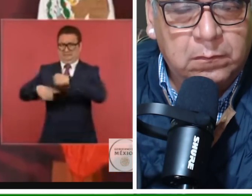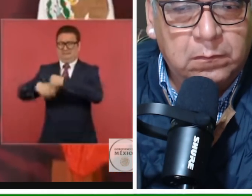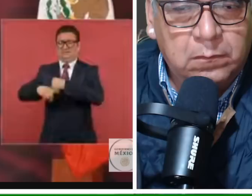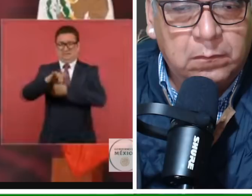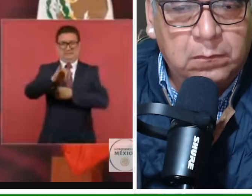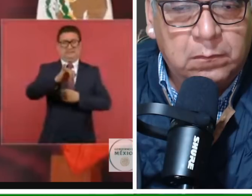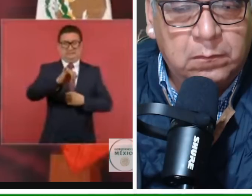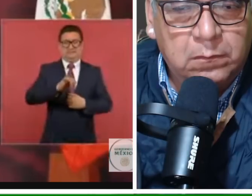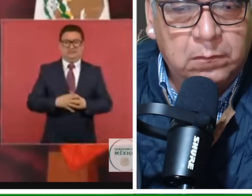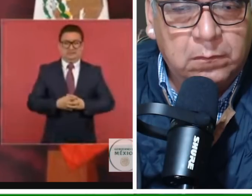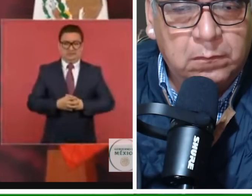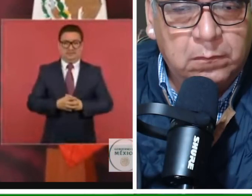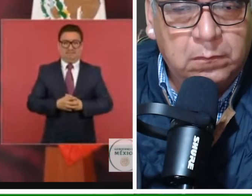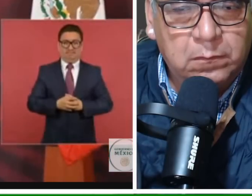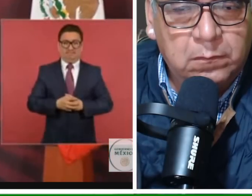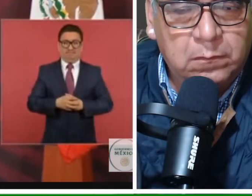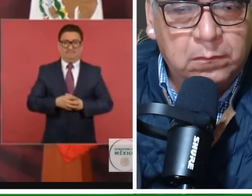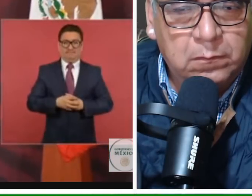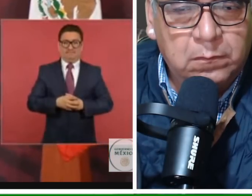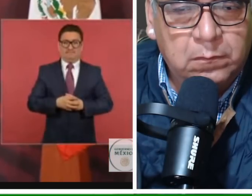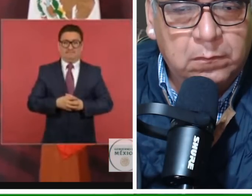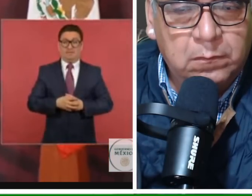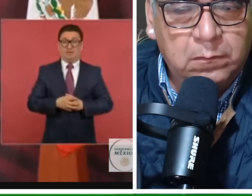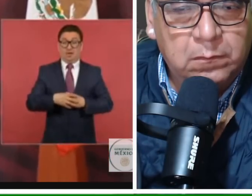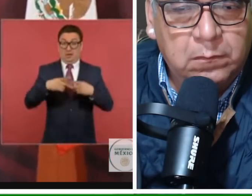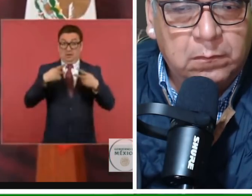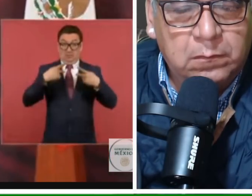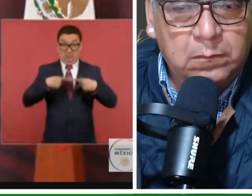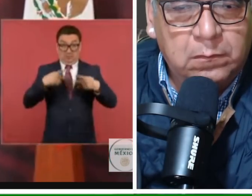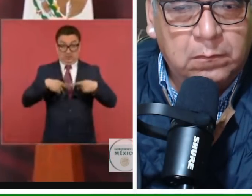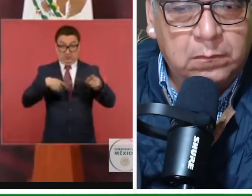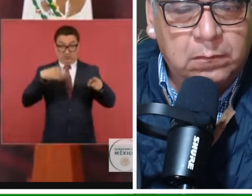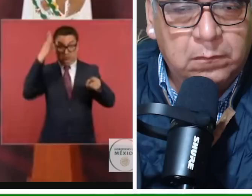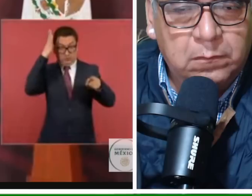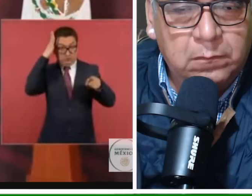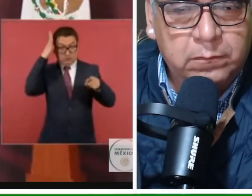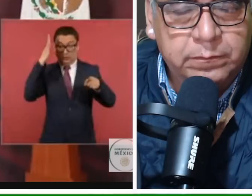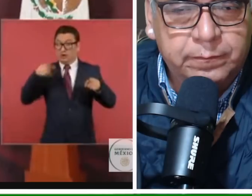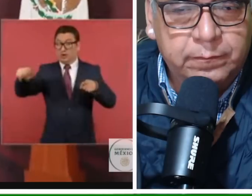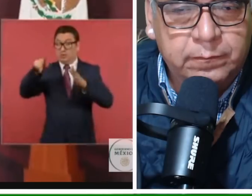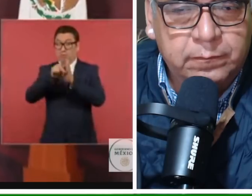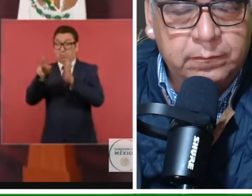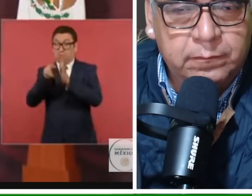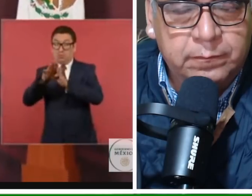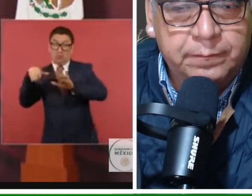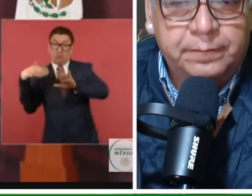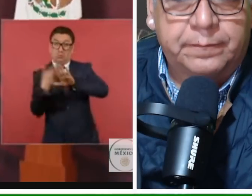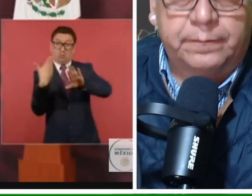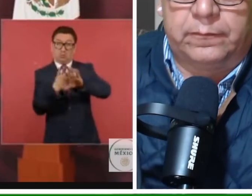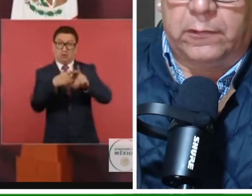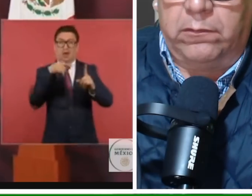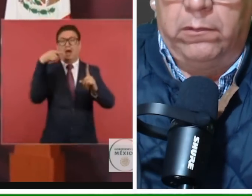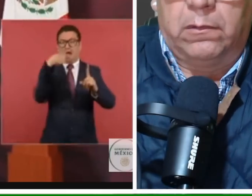acababa con cualquier dirigente opositor o quien se